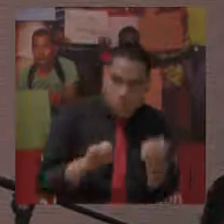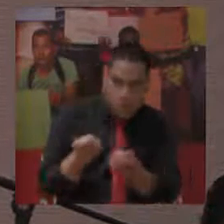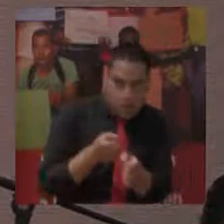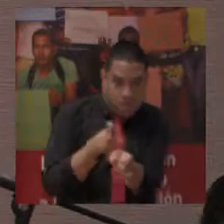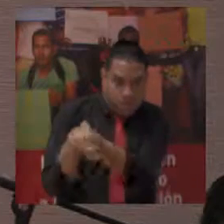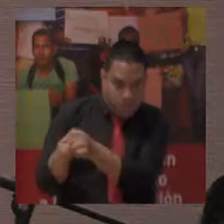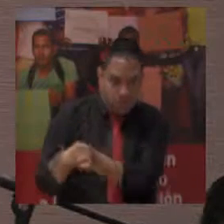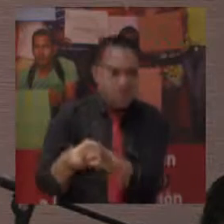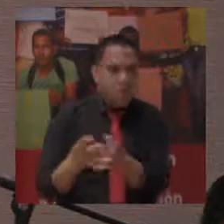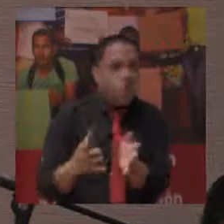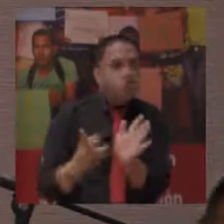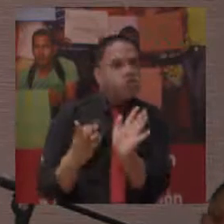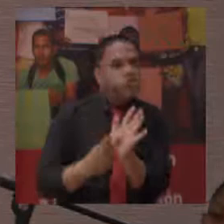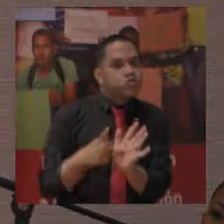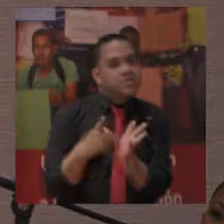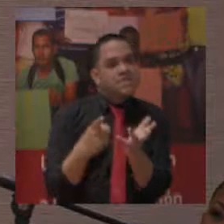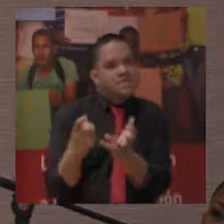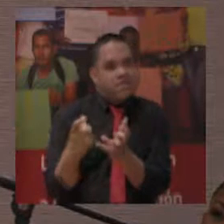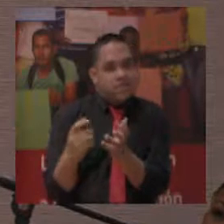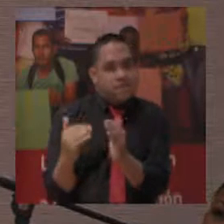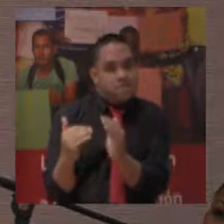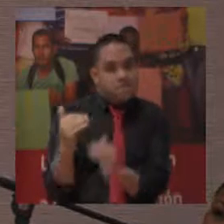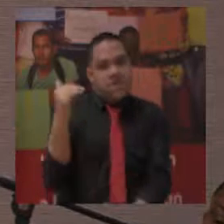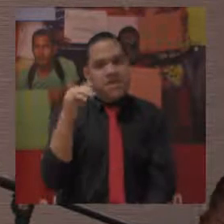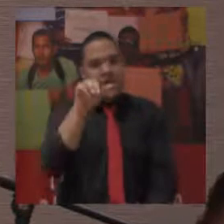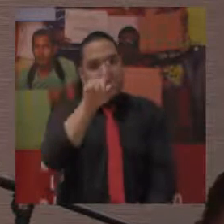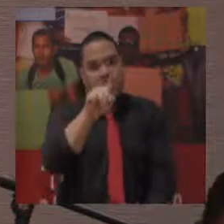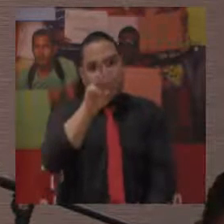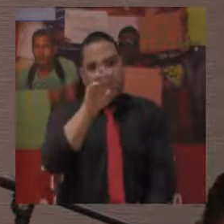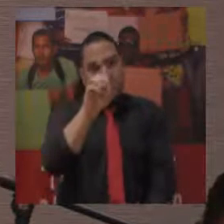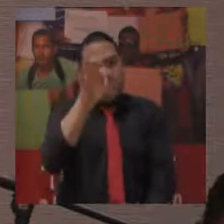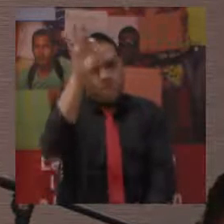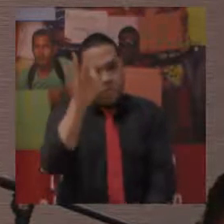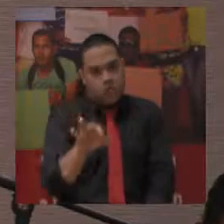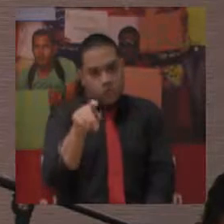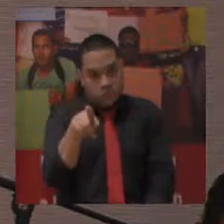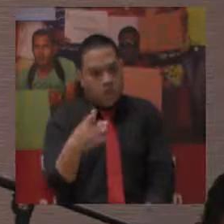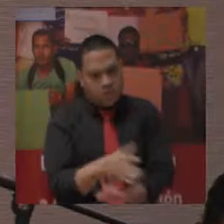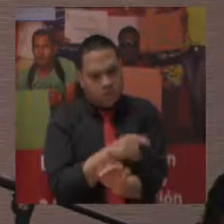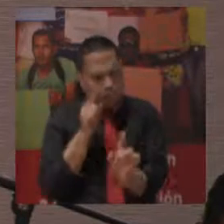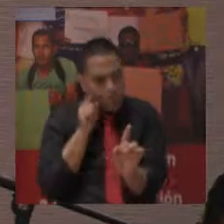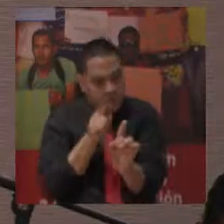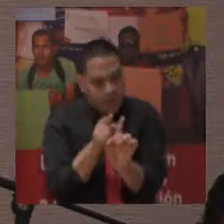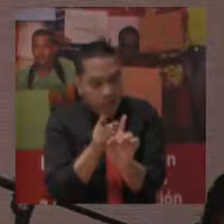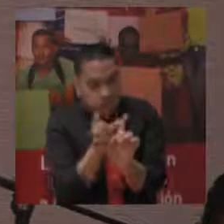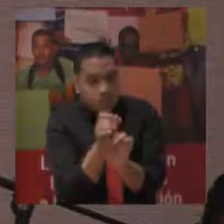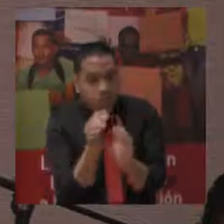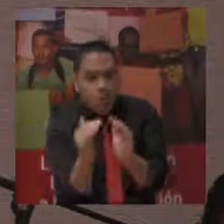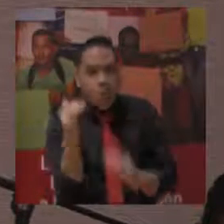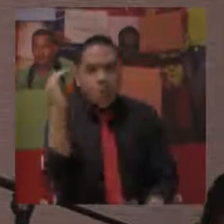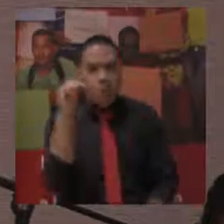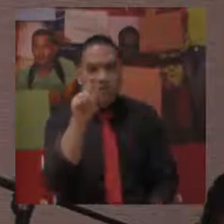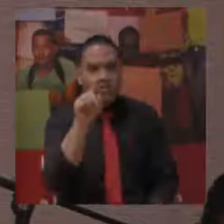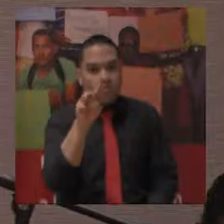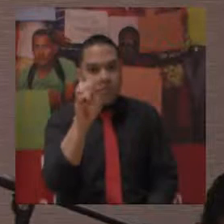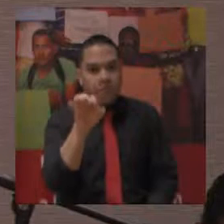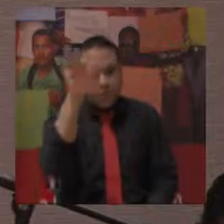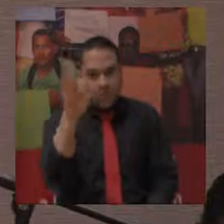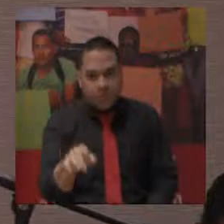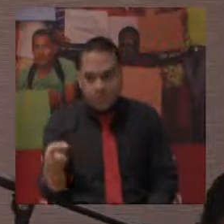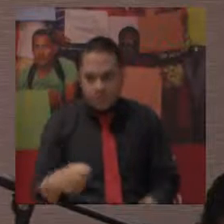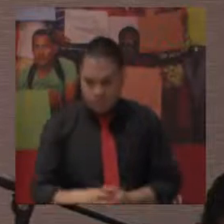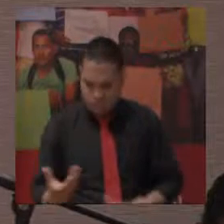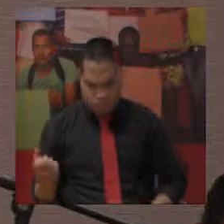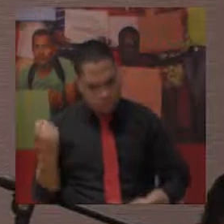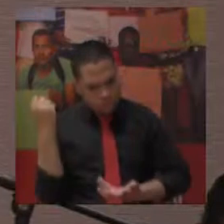de 2.600, es decir, logramos el 130% de cumplimiento de la meta que nos habíamos propuesto. Pero no es solo lo que